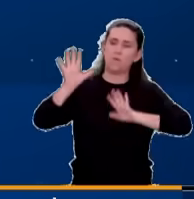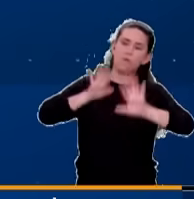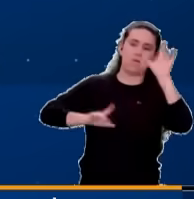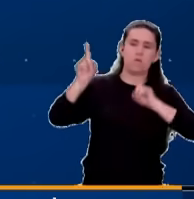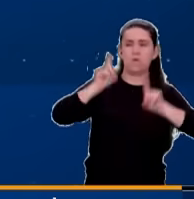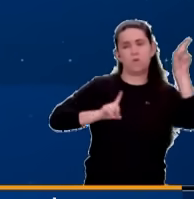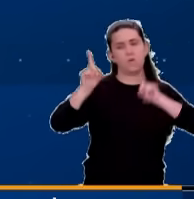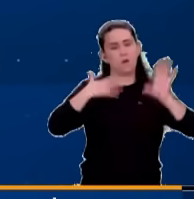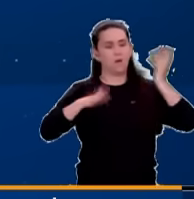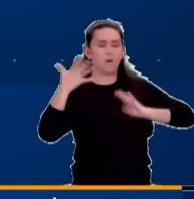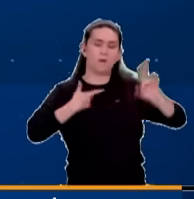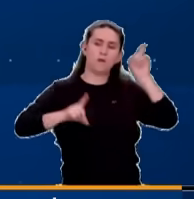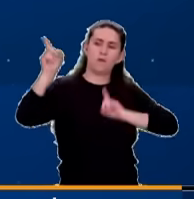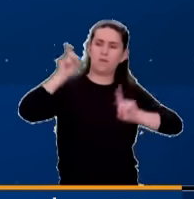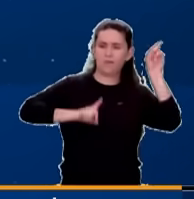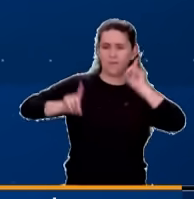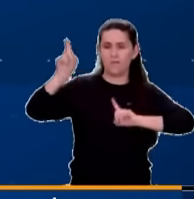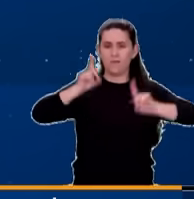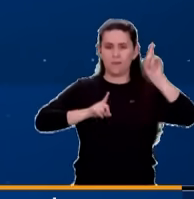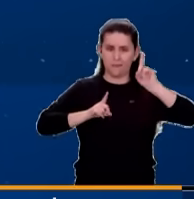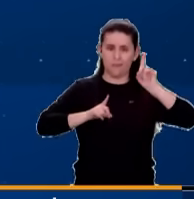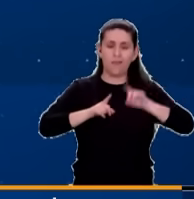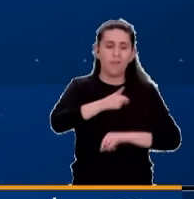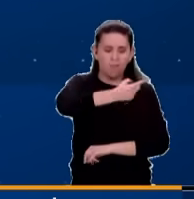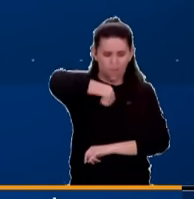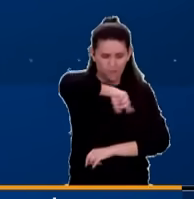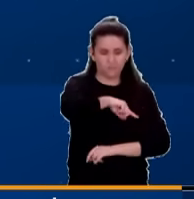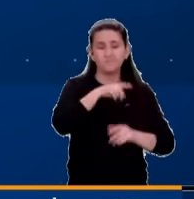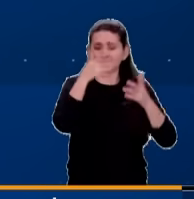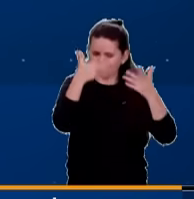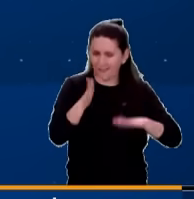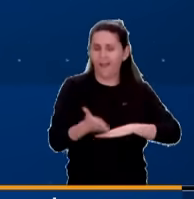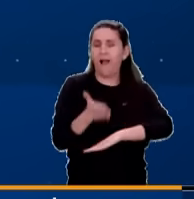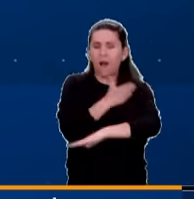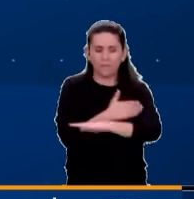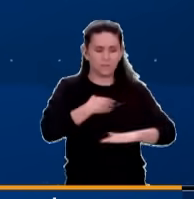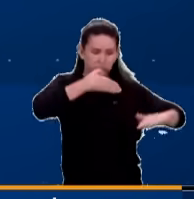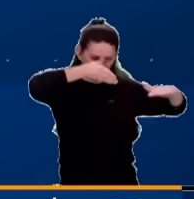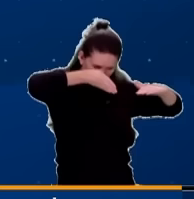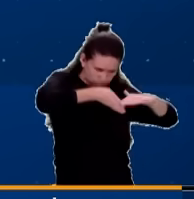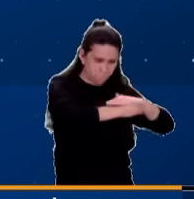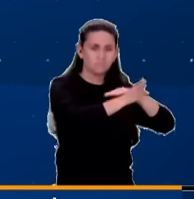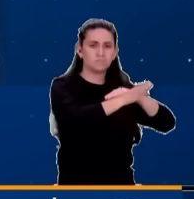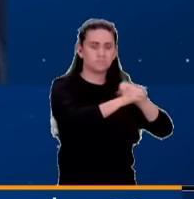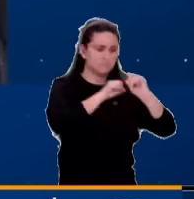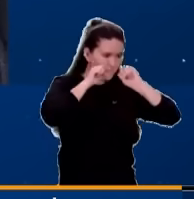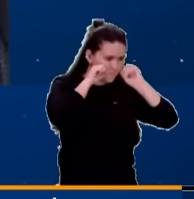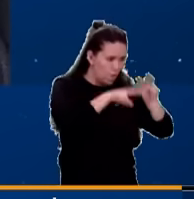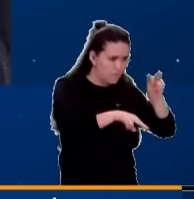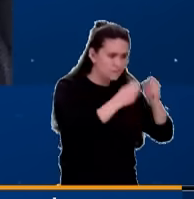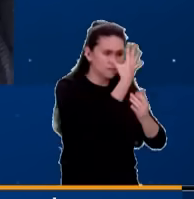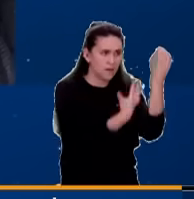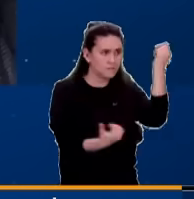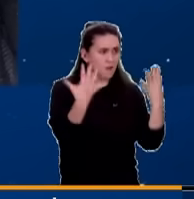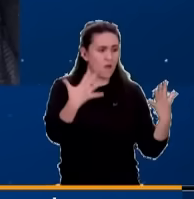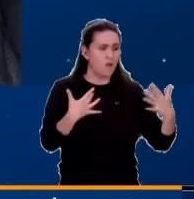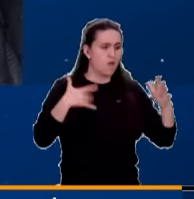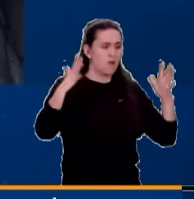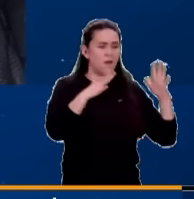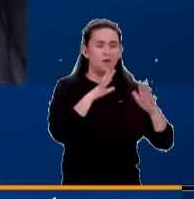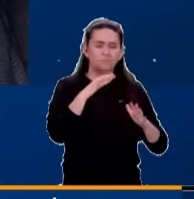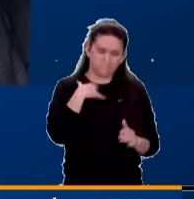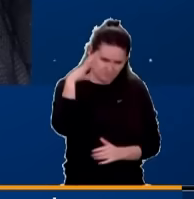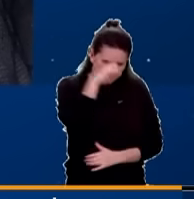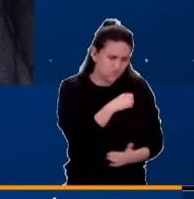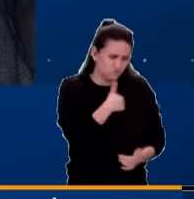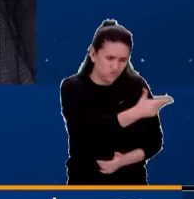evadiendo y viendo que ellos ya habían abierto el taller y ya habían corrido los carros y habían visto sangre, ¿entiendes? Habían